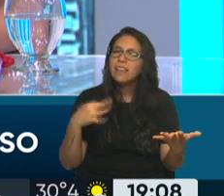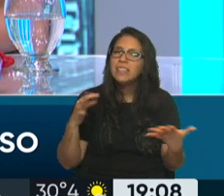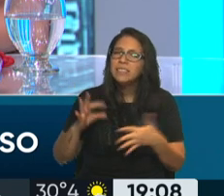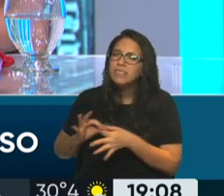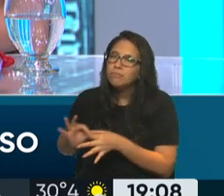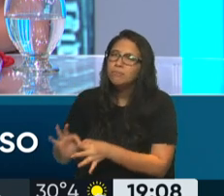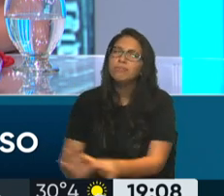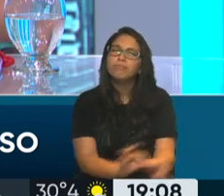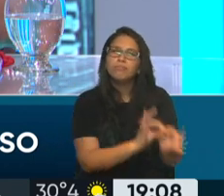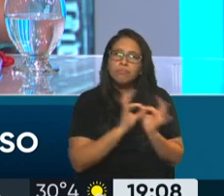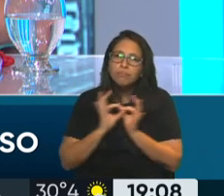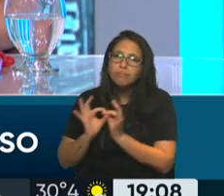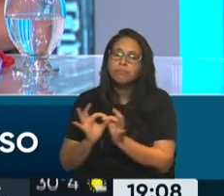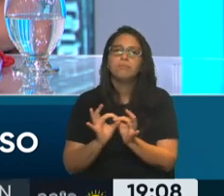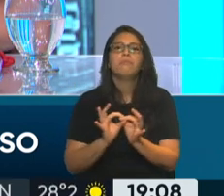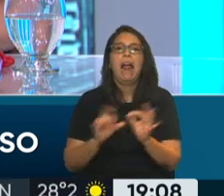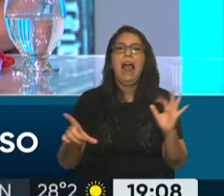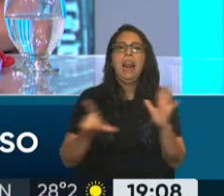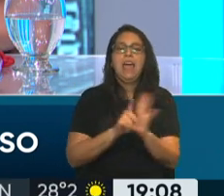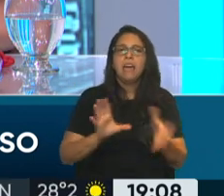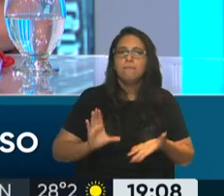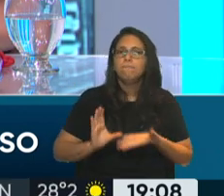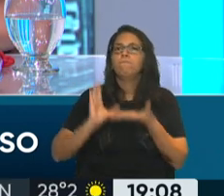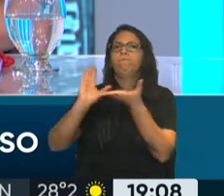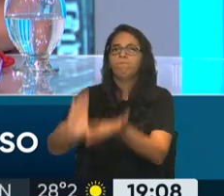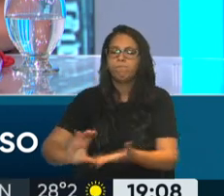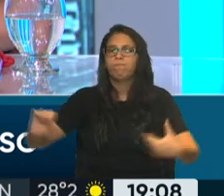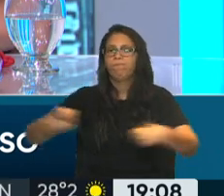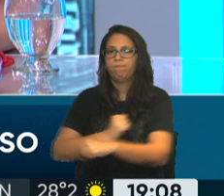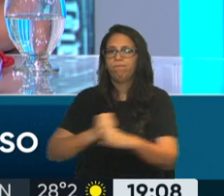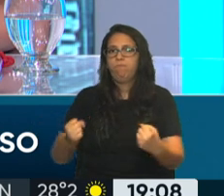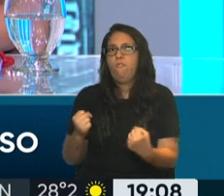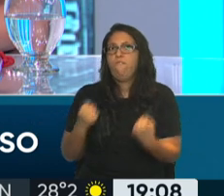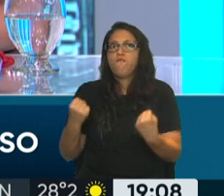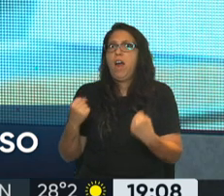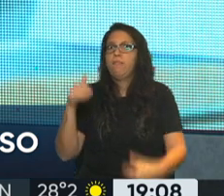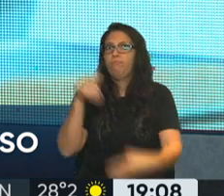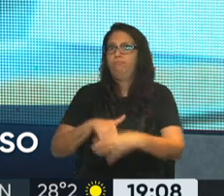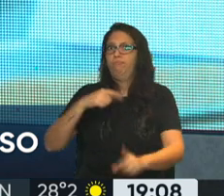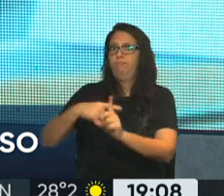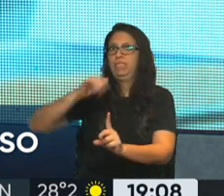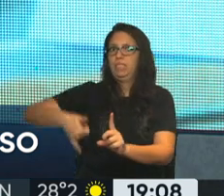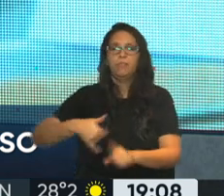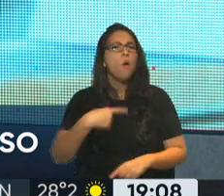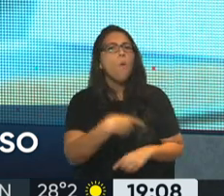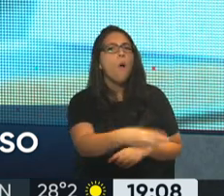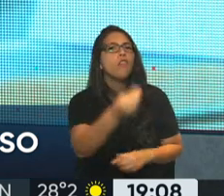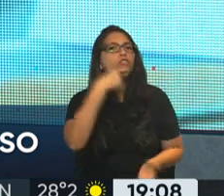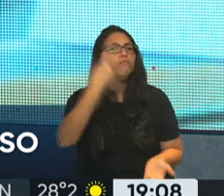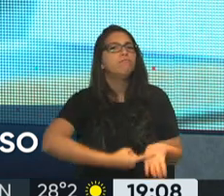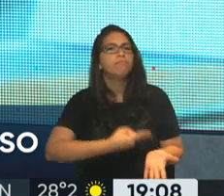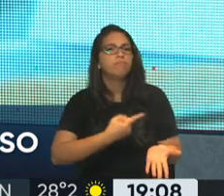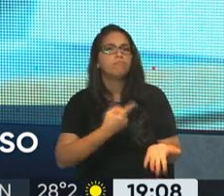consenso para que llegue fuerte esa ese dictamen al recinto cuándo cuándo podría emitirse dictamen porque